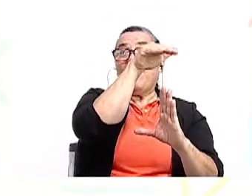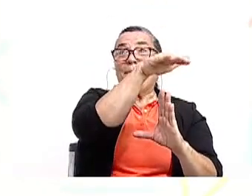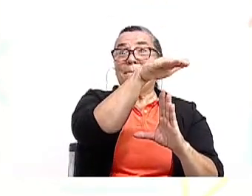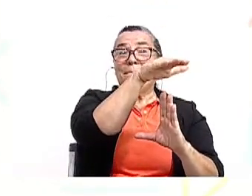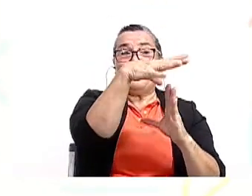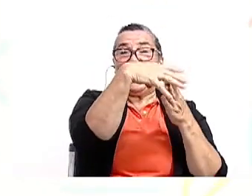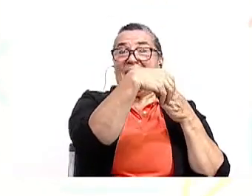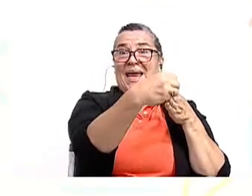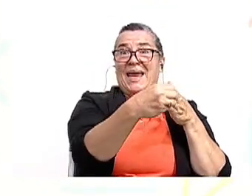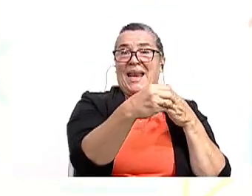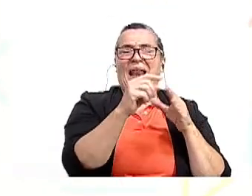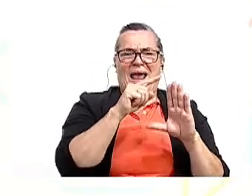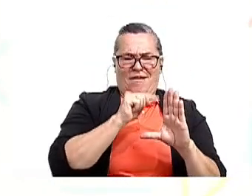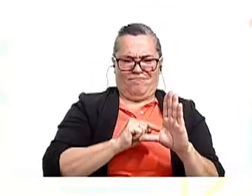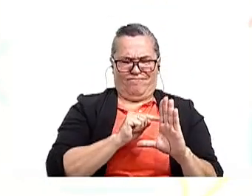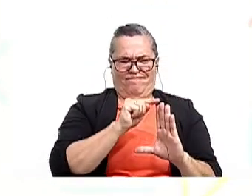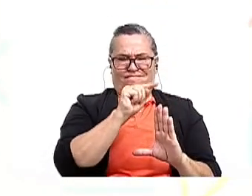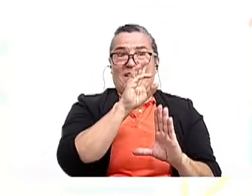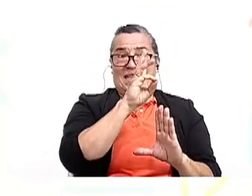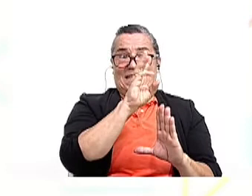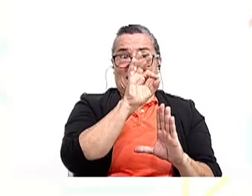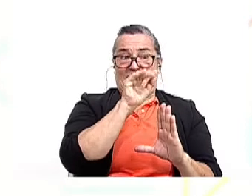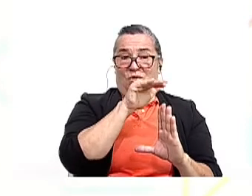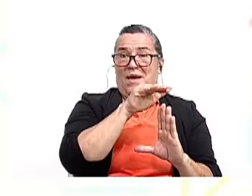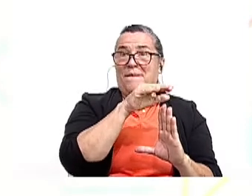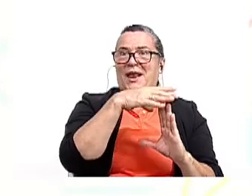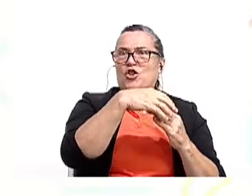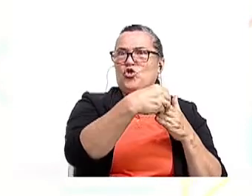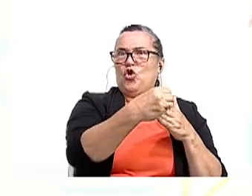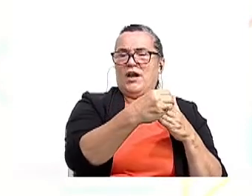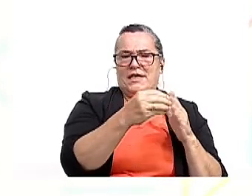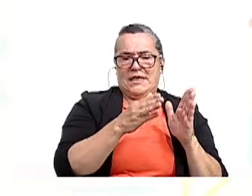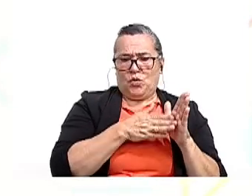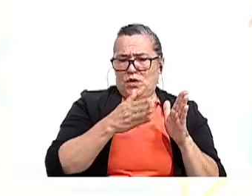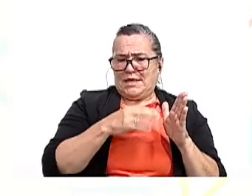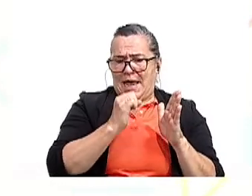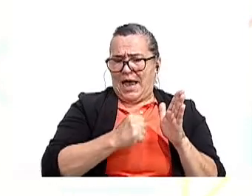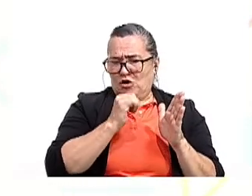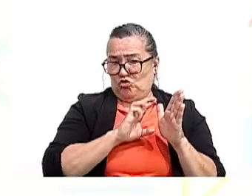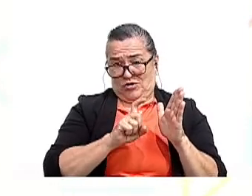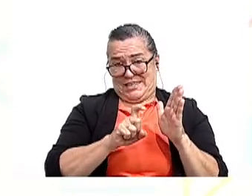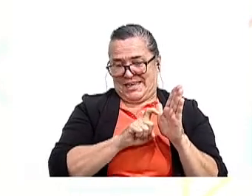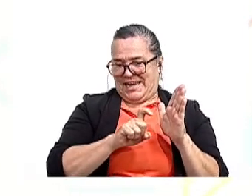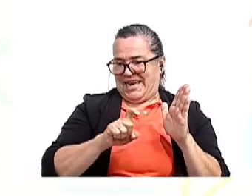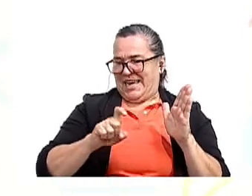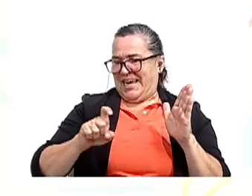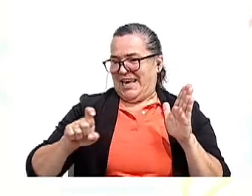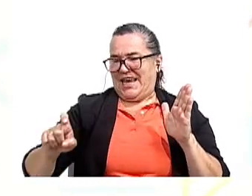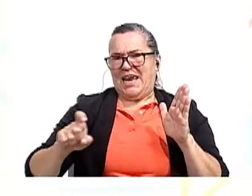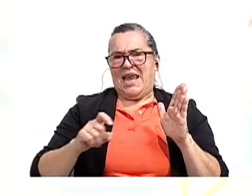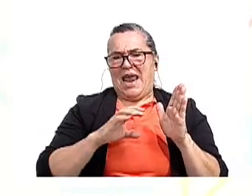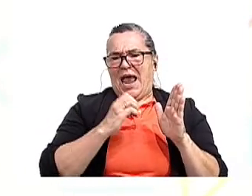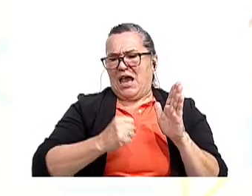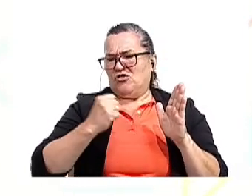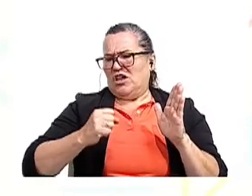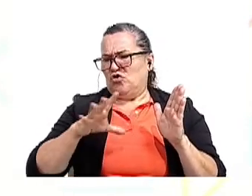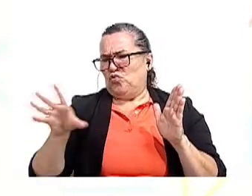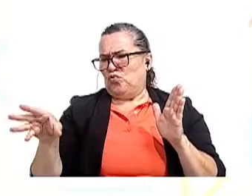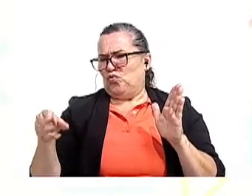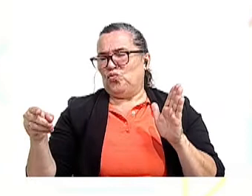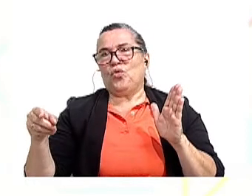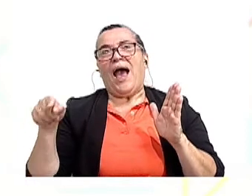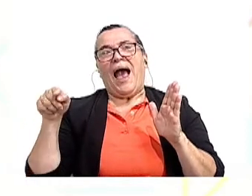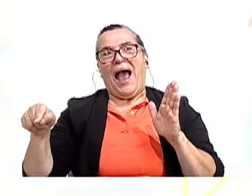cómo? Conforme avanzaban los años, su valor disminuye. Eso es una función decreciente. ¿Lo recuerdan el